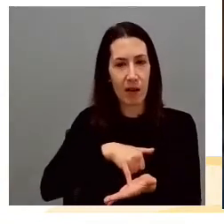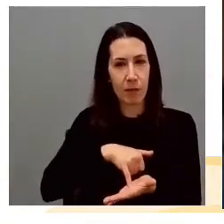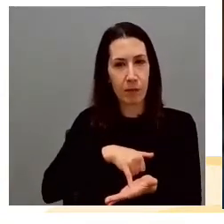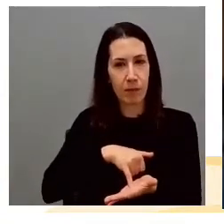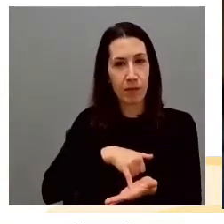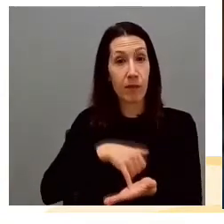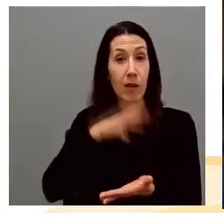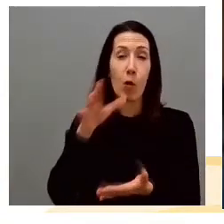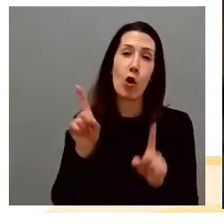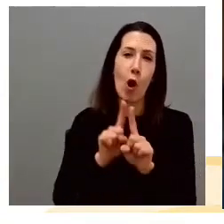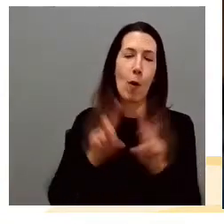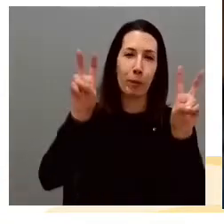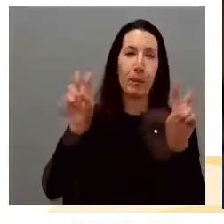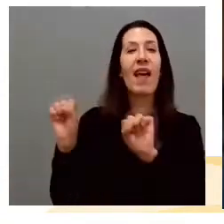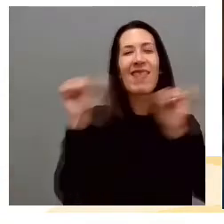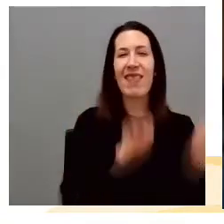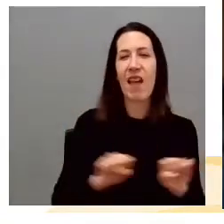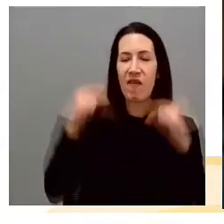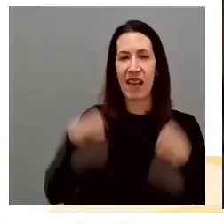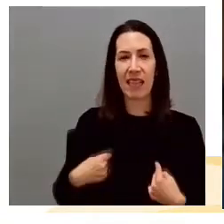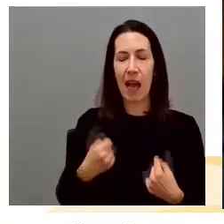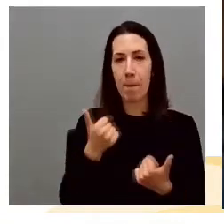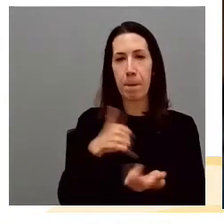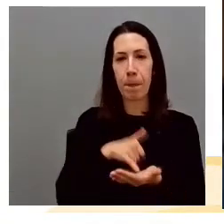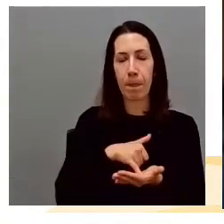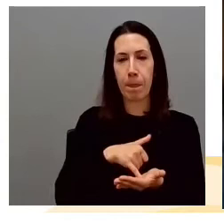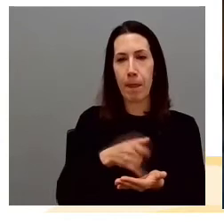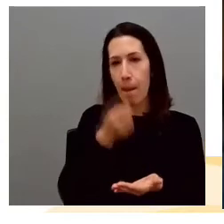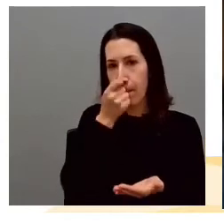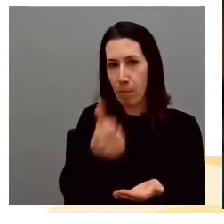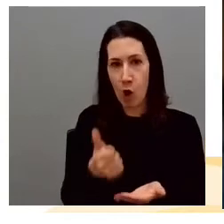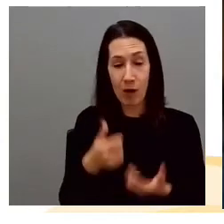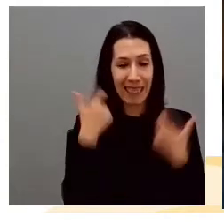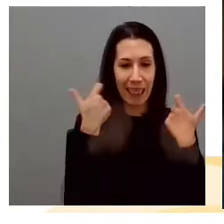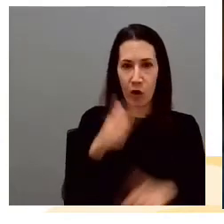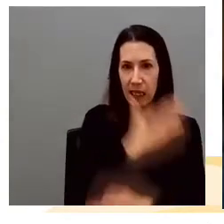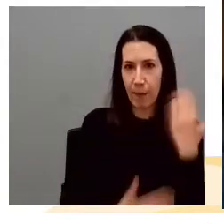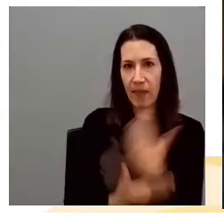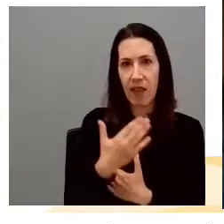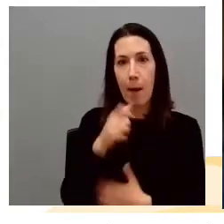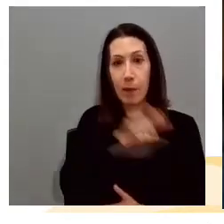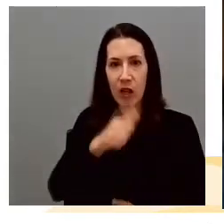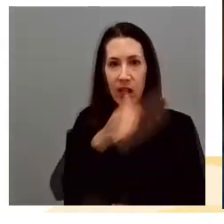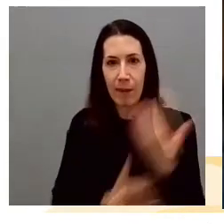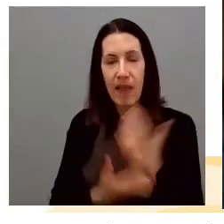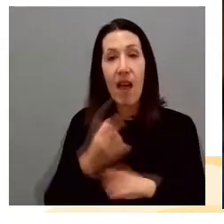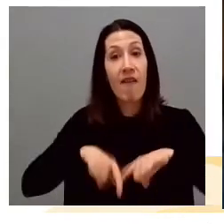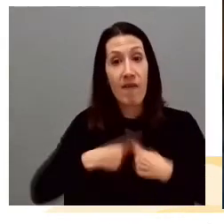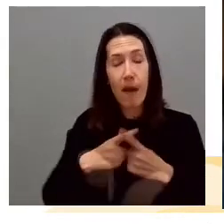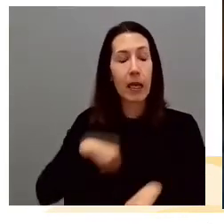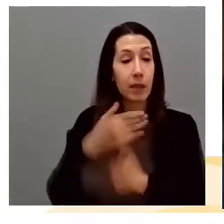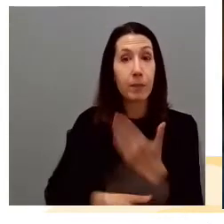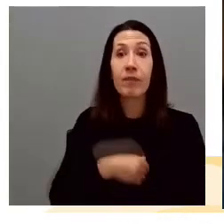con las defensas bajas, el sector de la discapacidad, las personas con discapacidad, sus familias, y cuando llega un virus